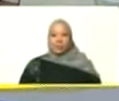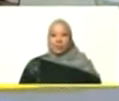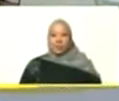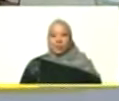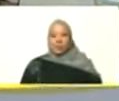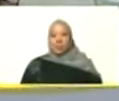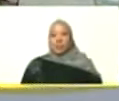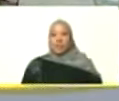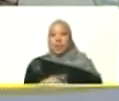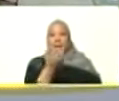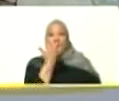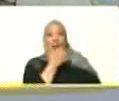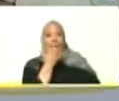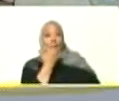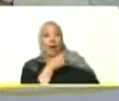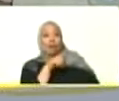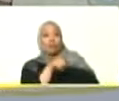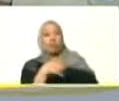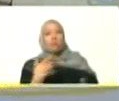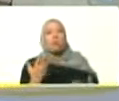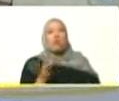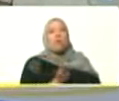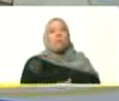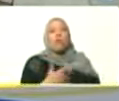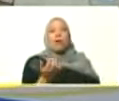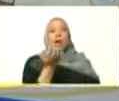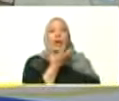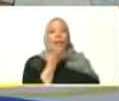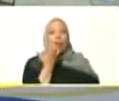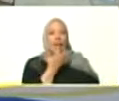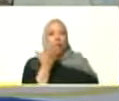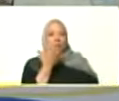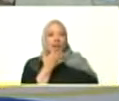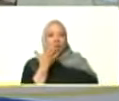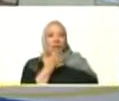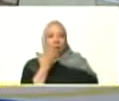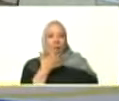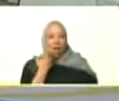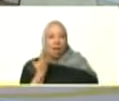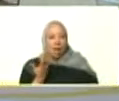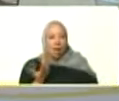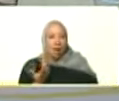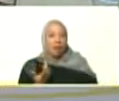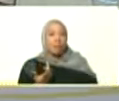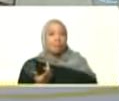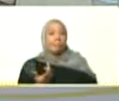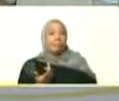Ah, te ríes por algo, ¿verdad? Te ríes por algo.